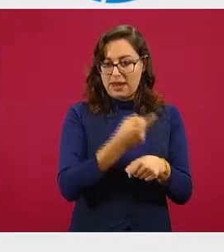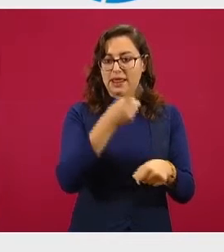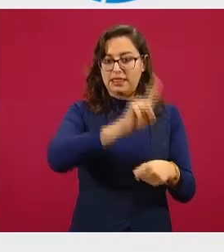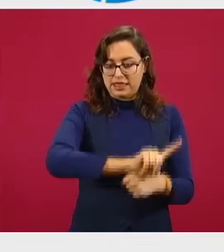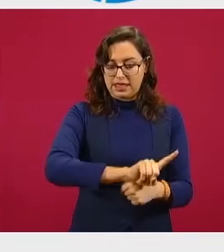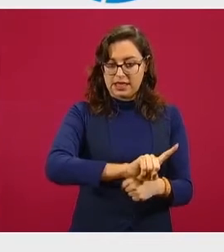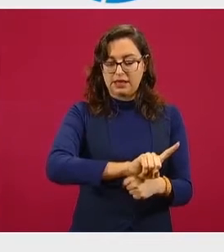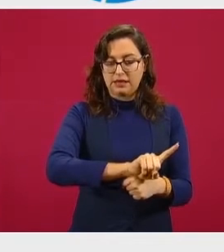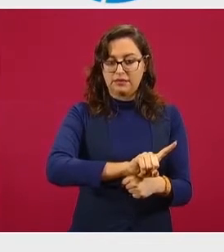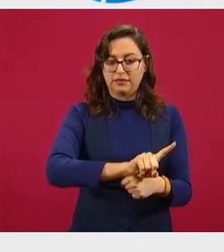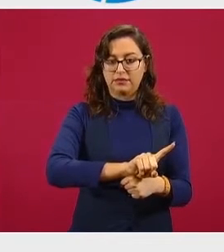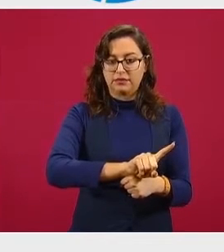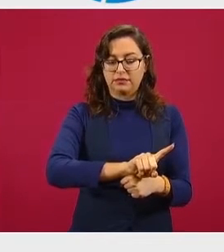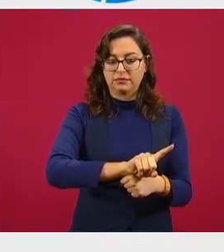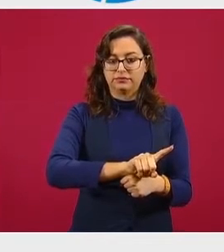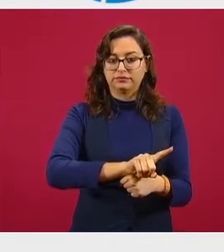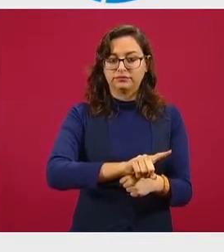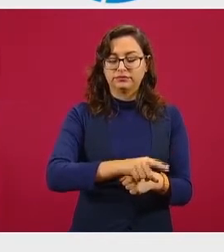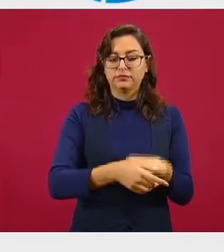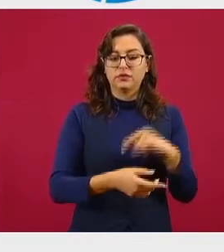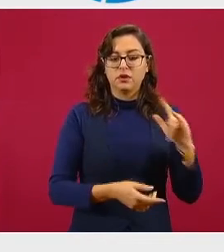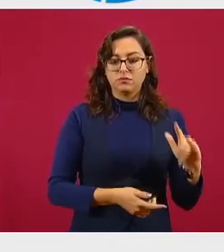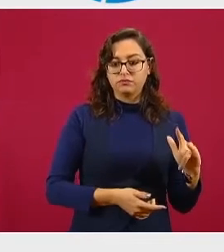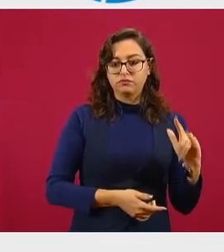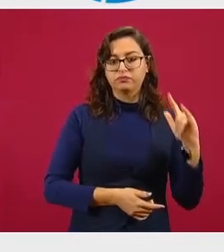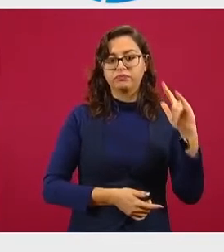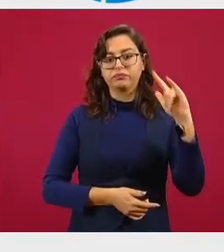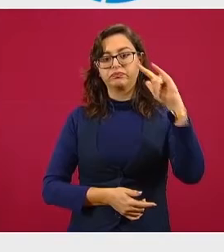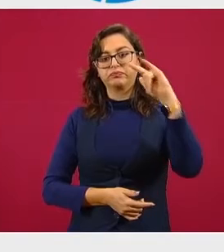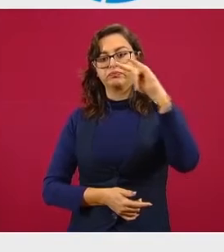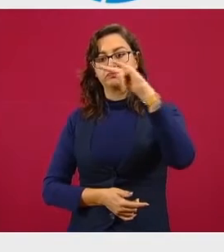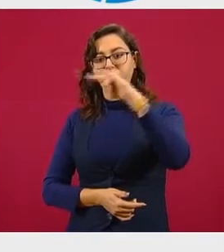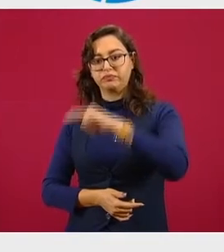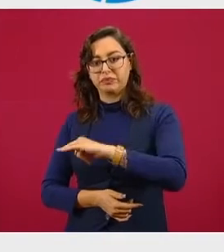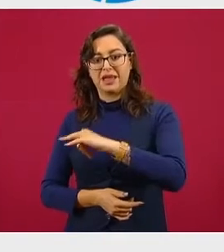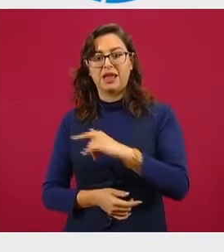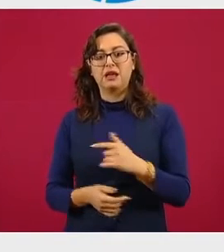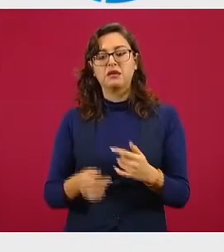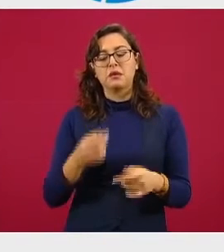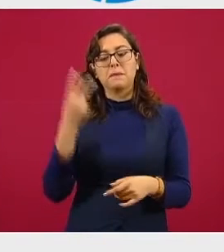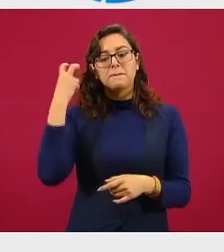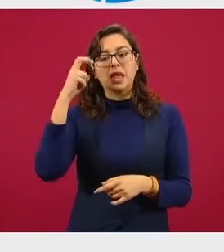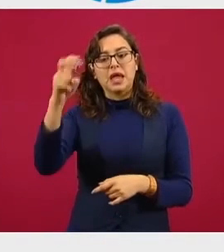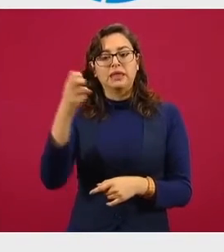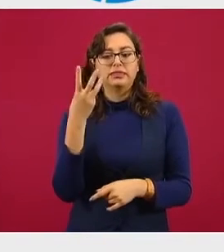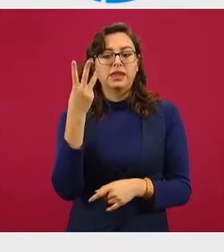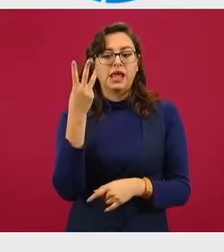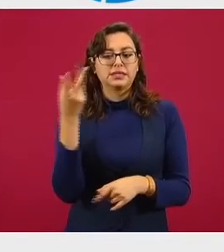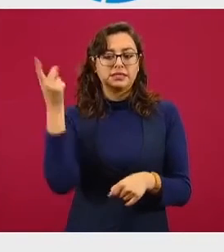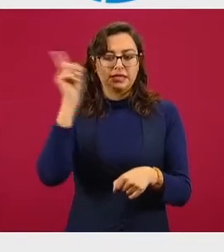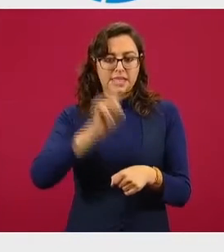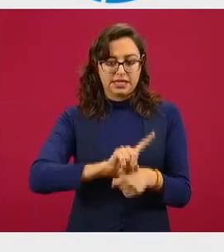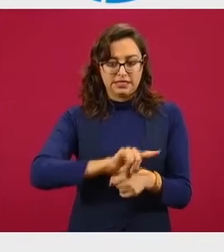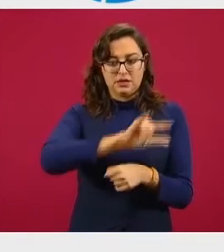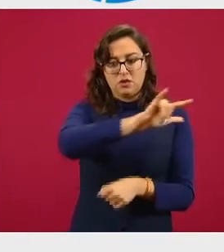mandar vía aérea hacia México para que llegue el día 3 aproximadamente a México.